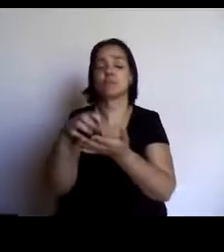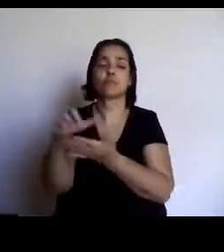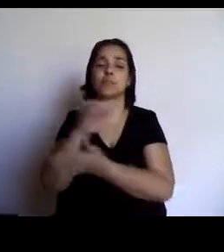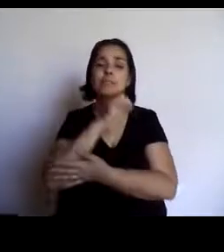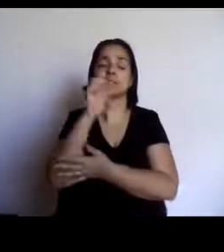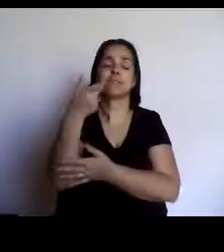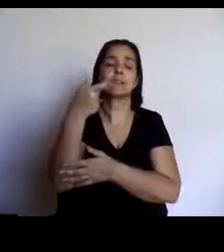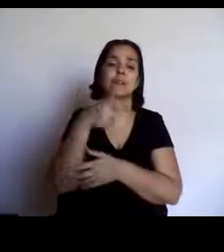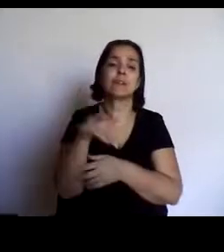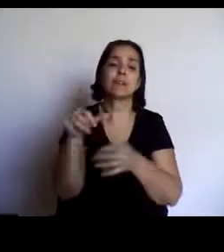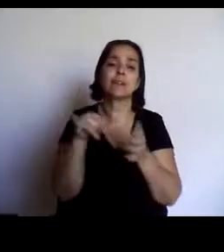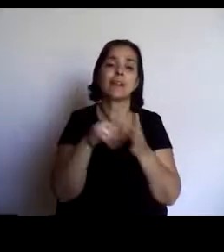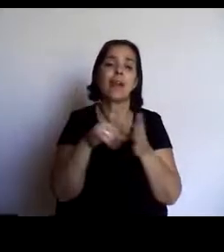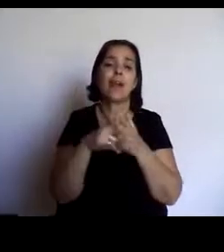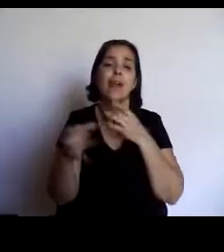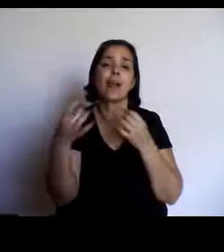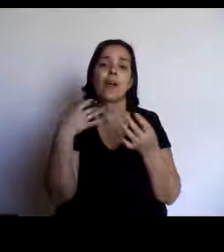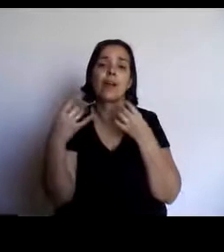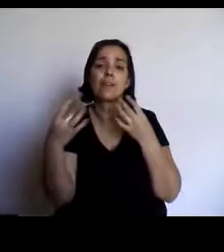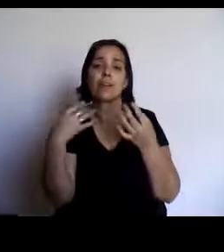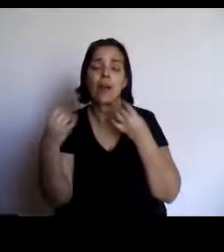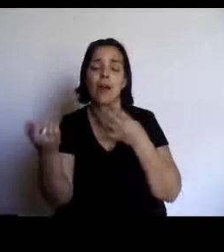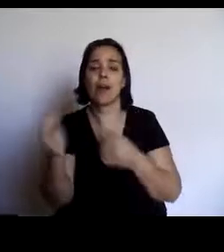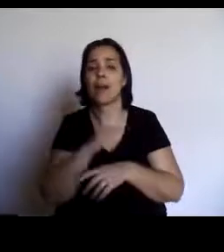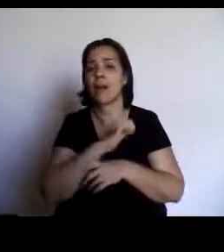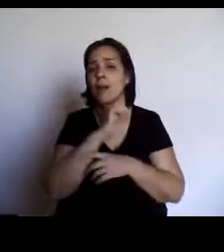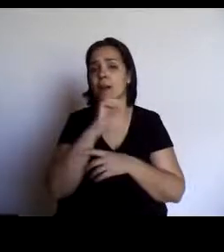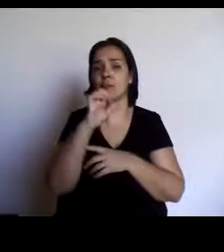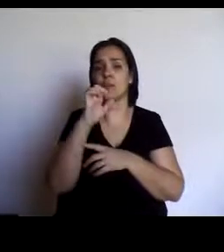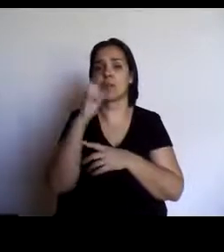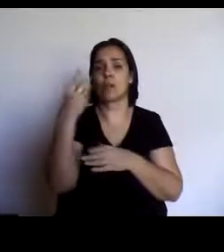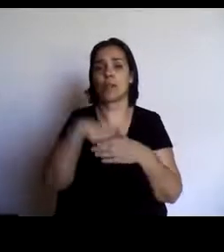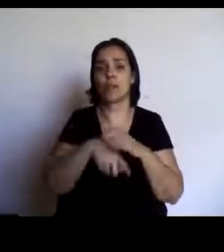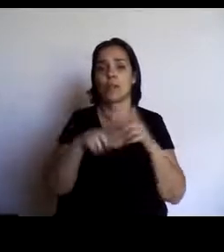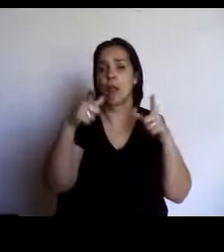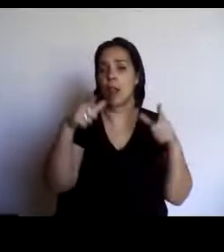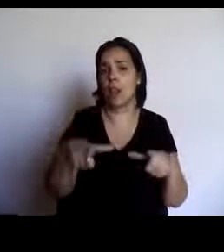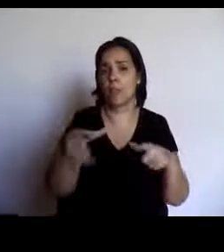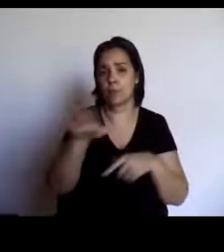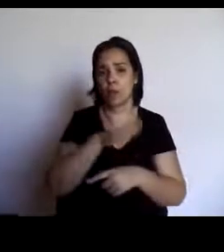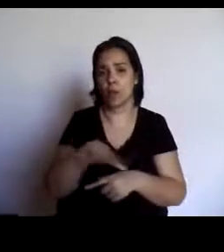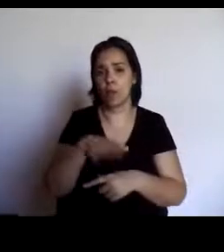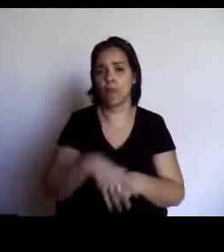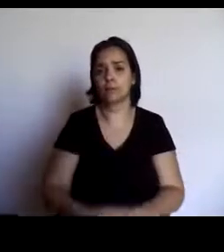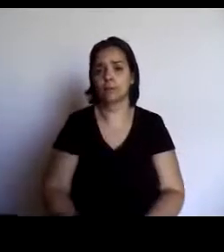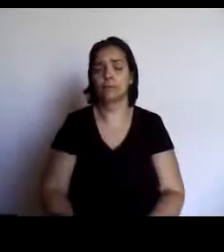acercar las actividades europeas al ámbito local.